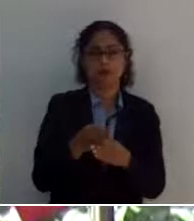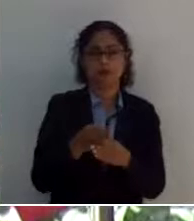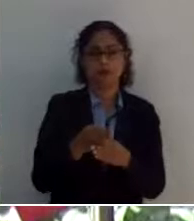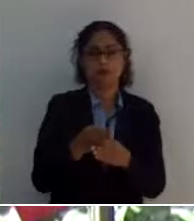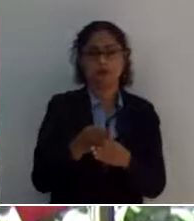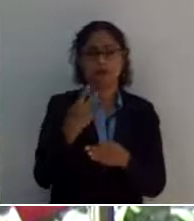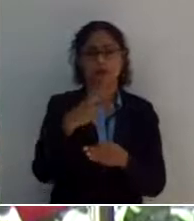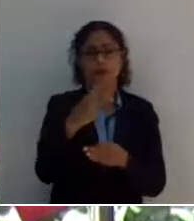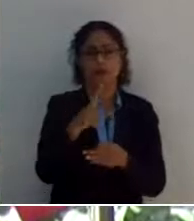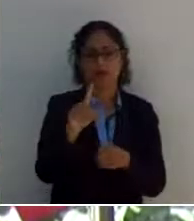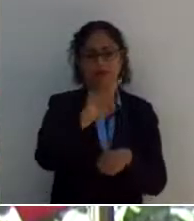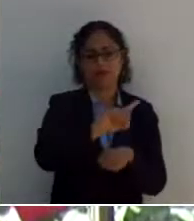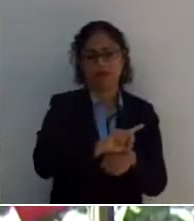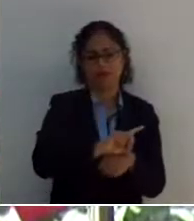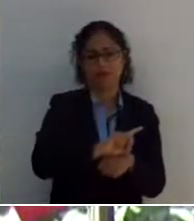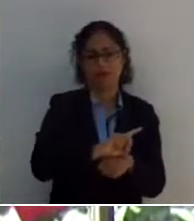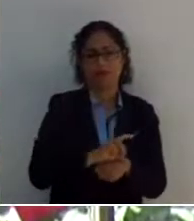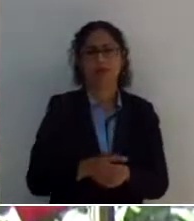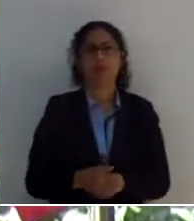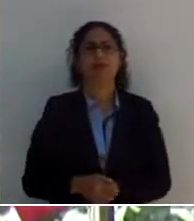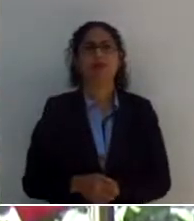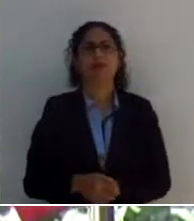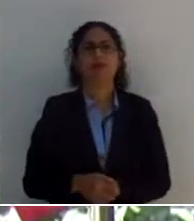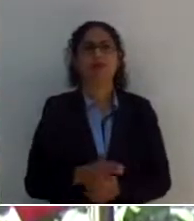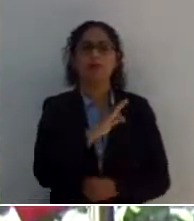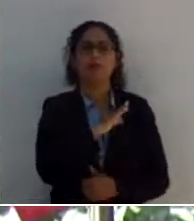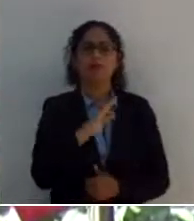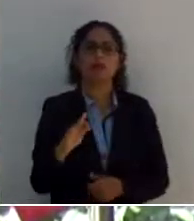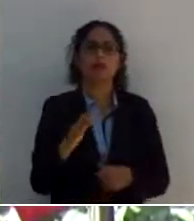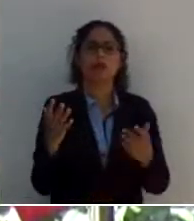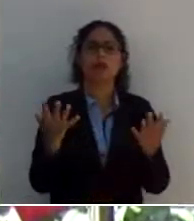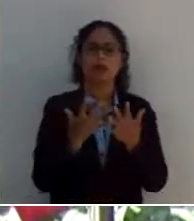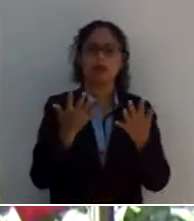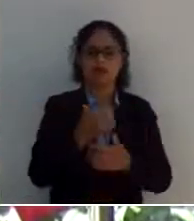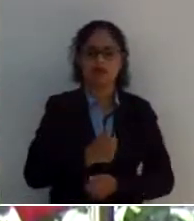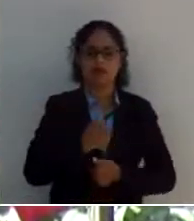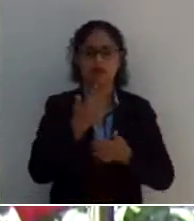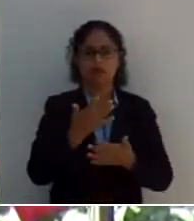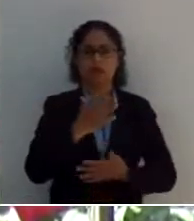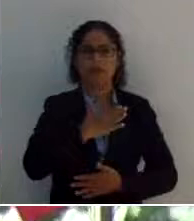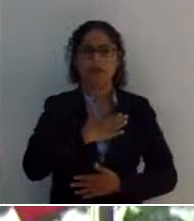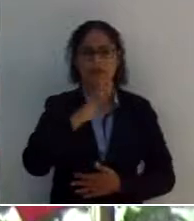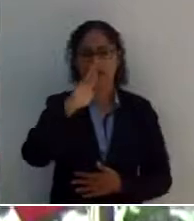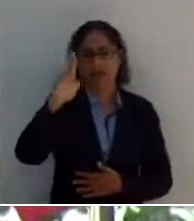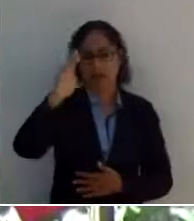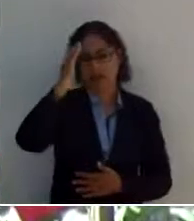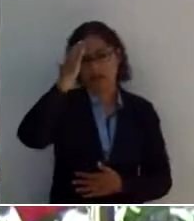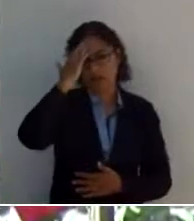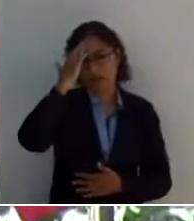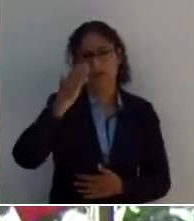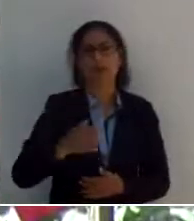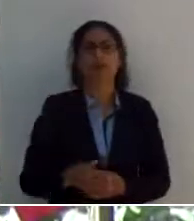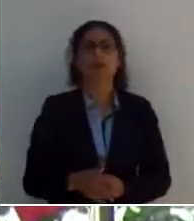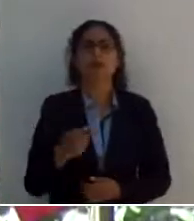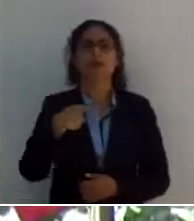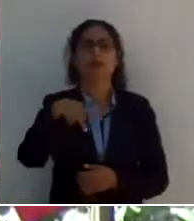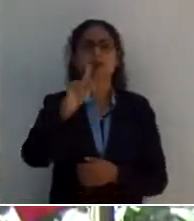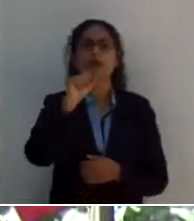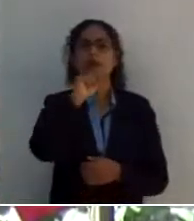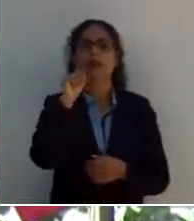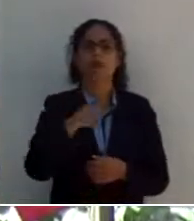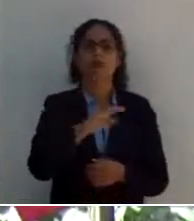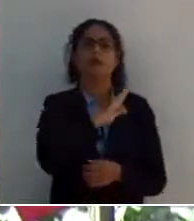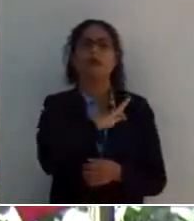celebrando este día en el que podemos hacer y expresar nuestro reconocimiento, pero también